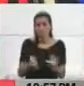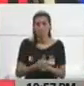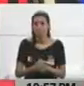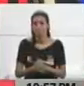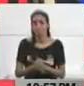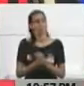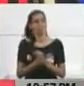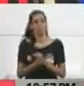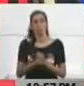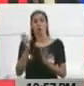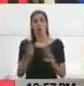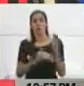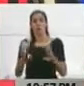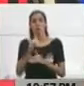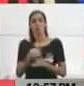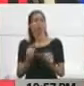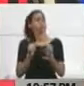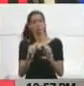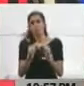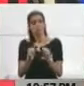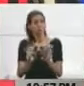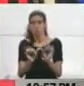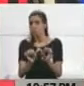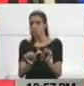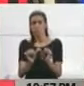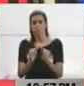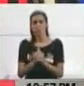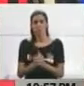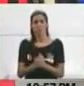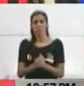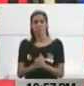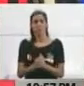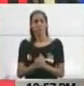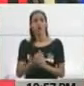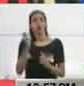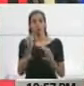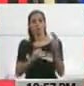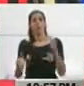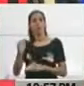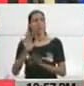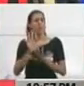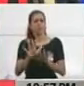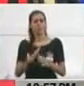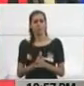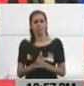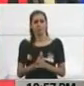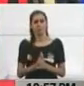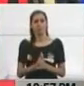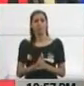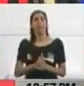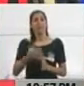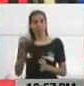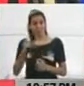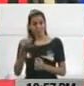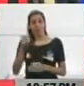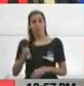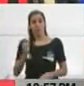Y la Corte Suprema mantuvo. Eso sí era una Corte Suprema. Eso sí era un tribunal.